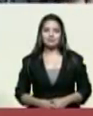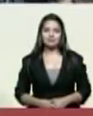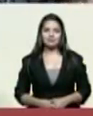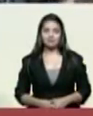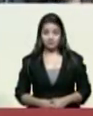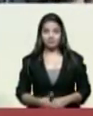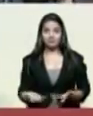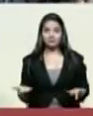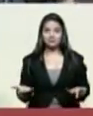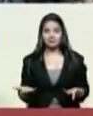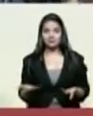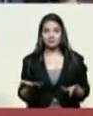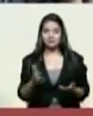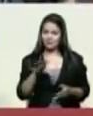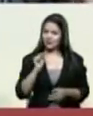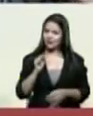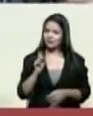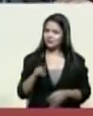¿Eh?